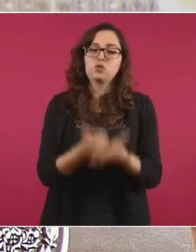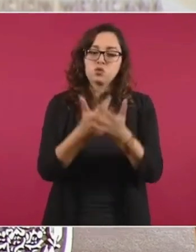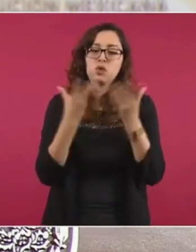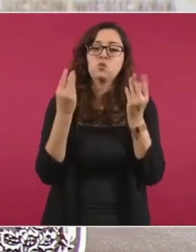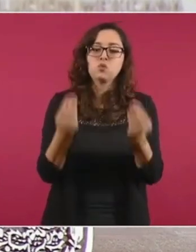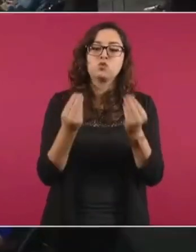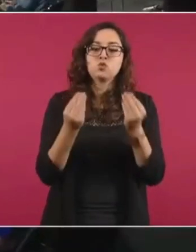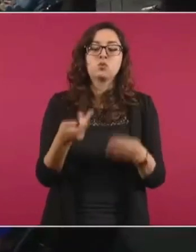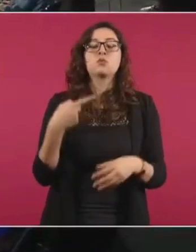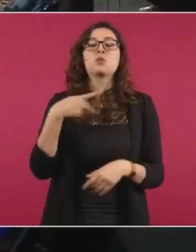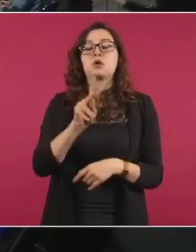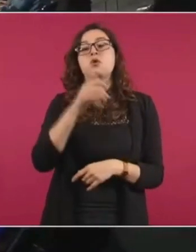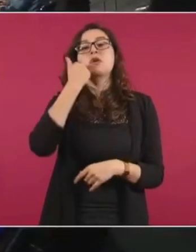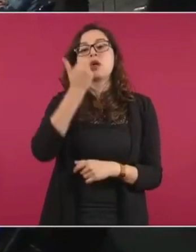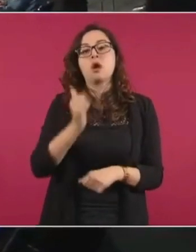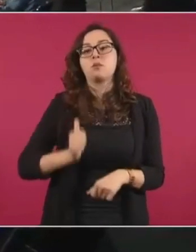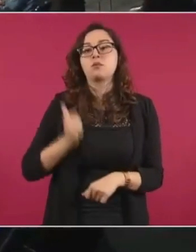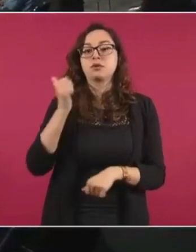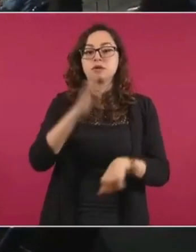pero decirle a la gente que vamos avanzando.